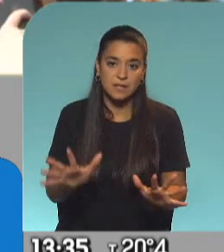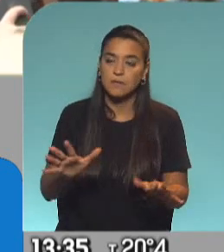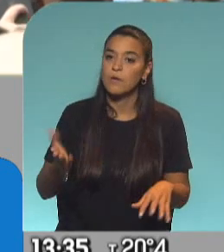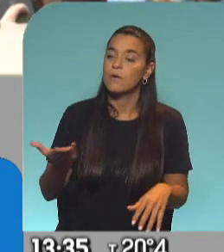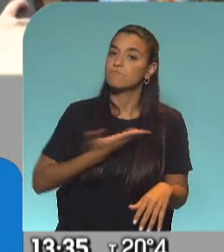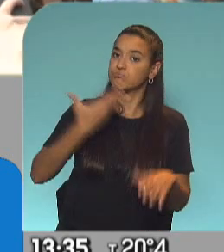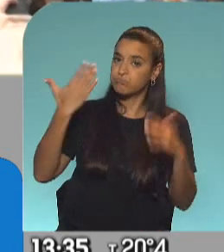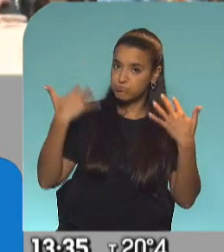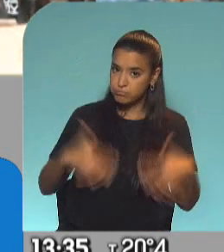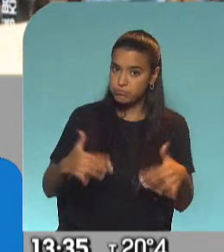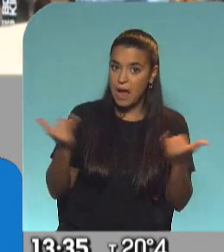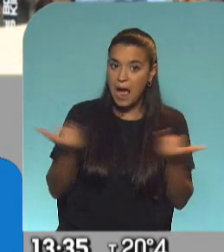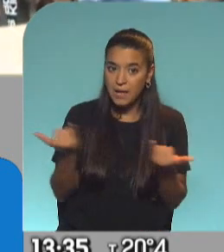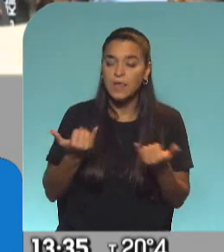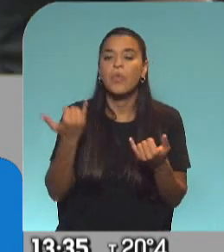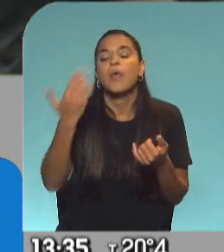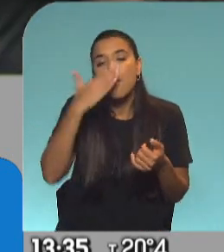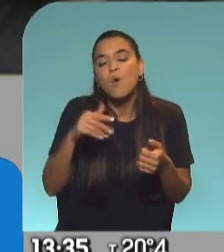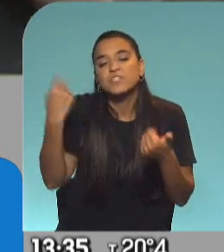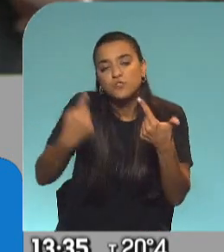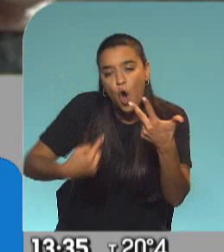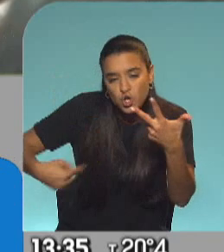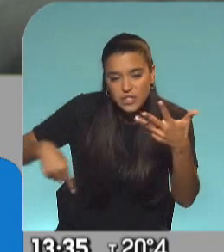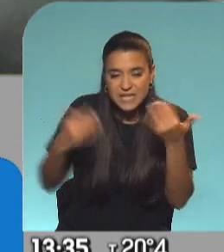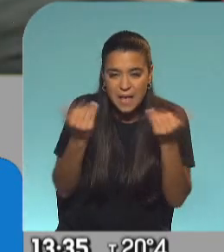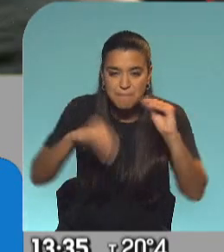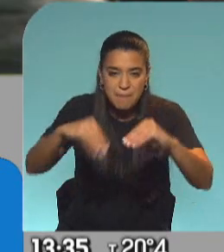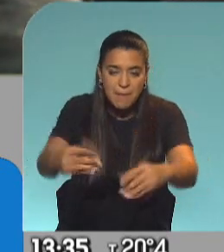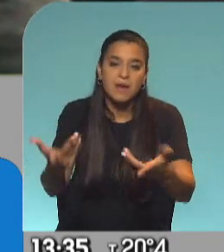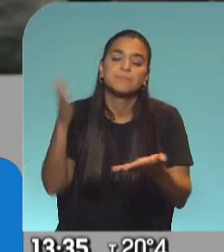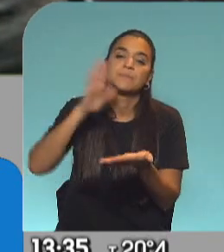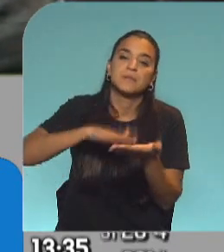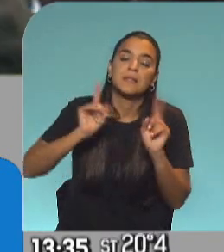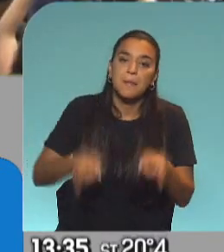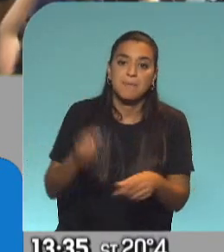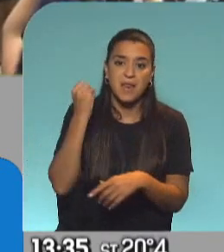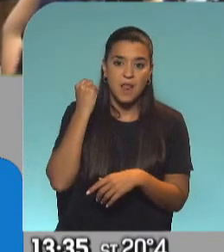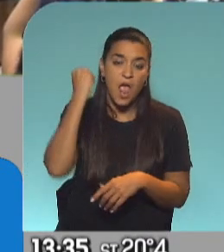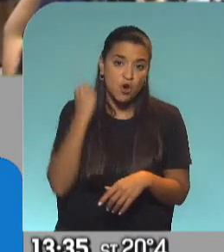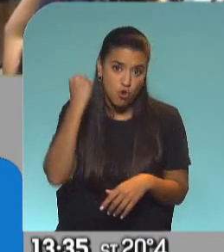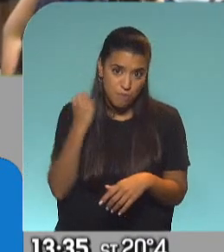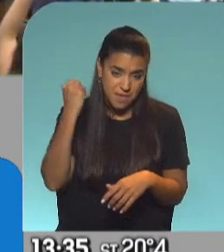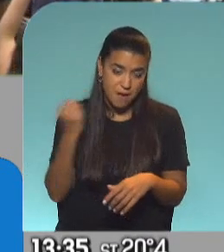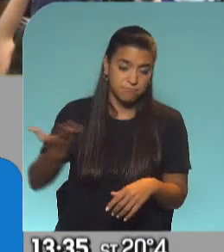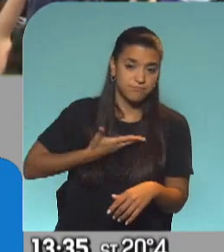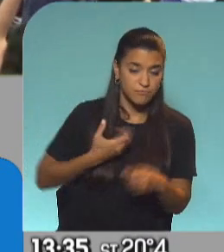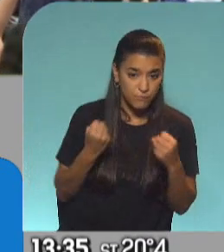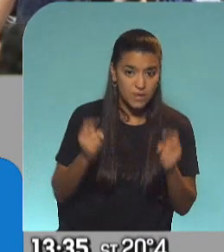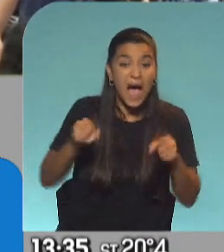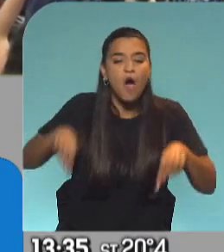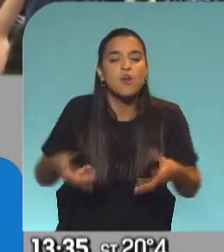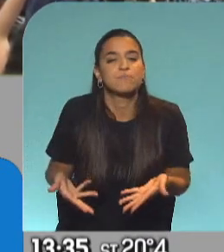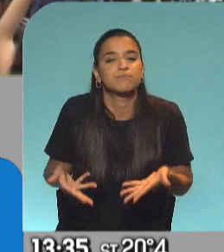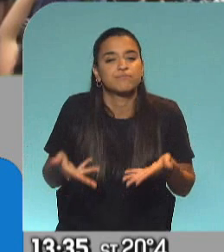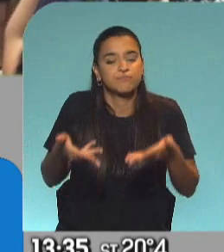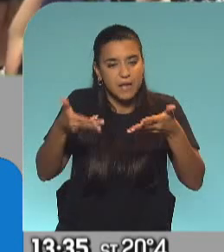shock exógeno. Después más cosas pasaron, no solo el impacto sobre la economía, que fue dramático, aunque ahora hay un repunte, como